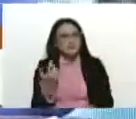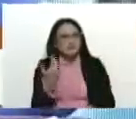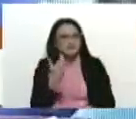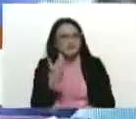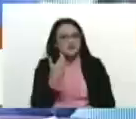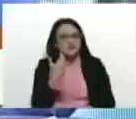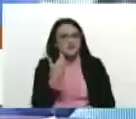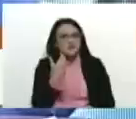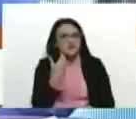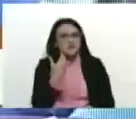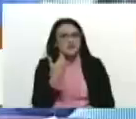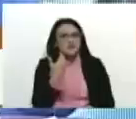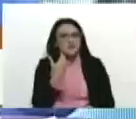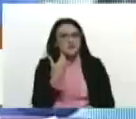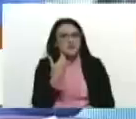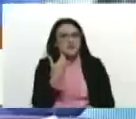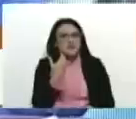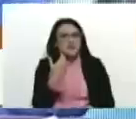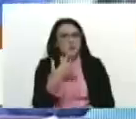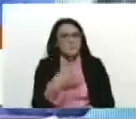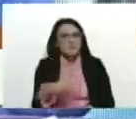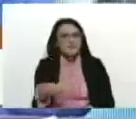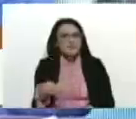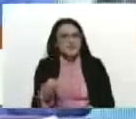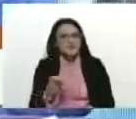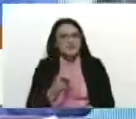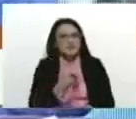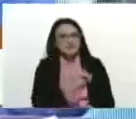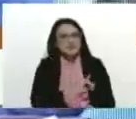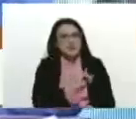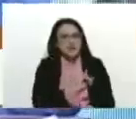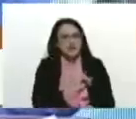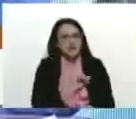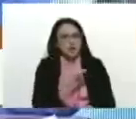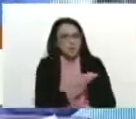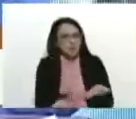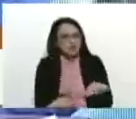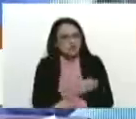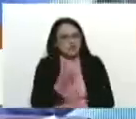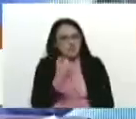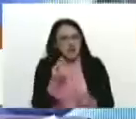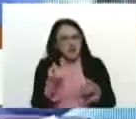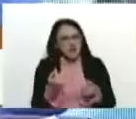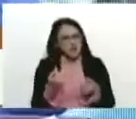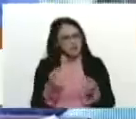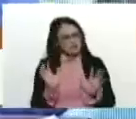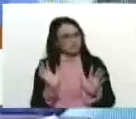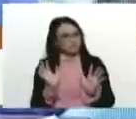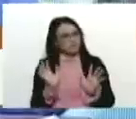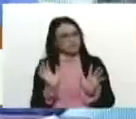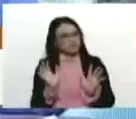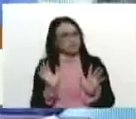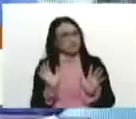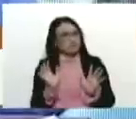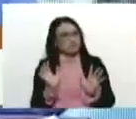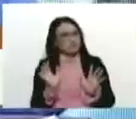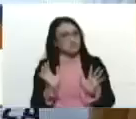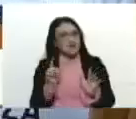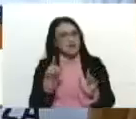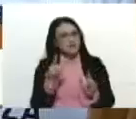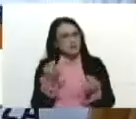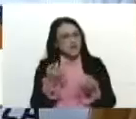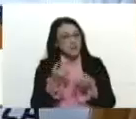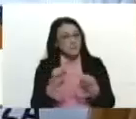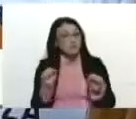los los presidentes de izquierda los derechos nada Eso en verdad desde el punto de vista probabilístico es imposible